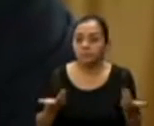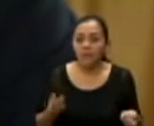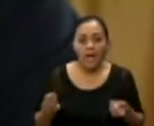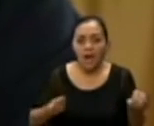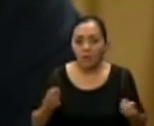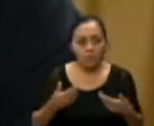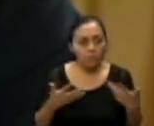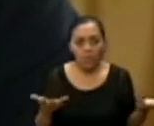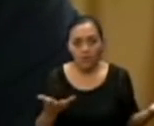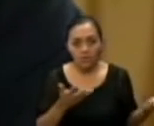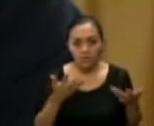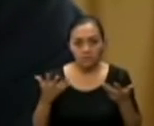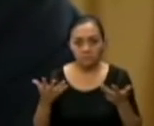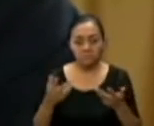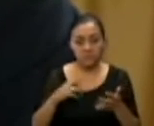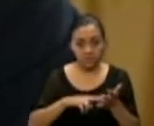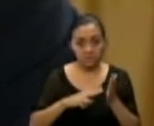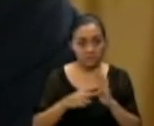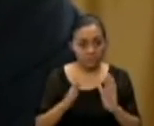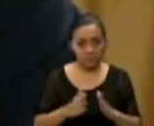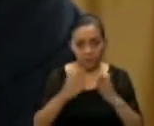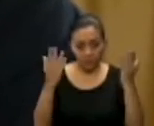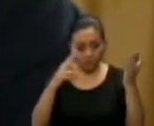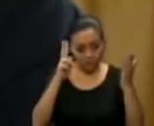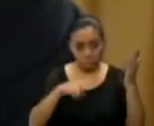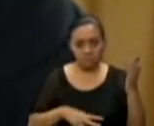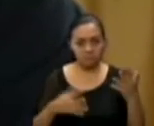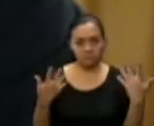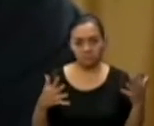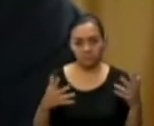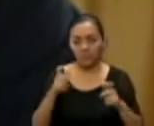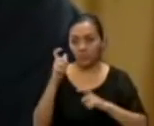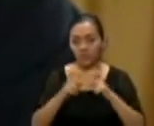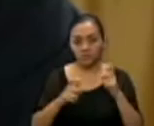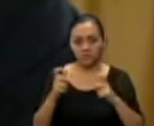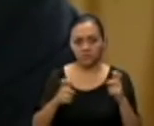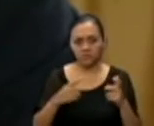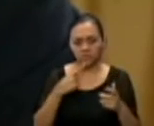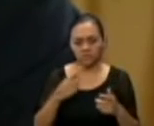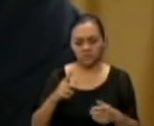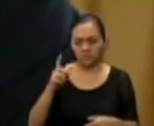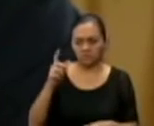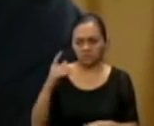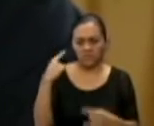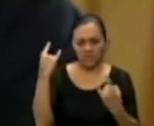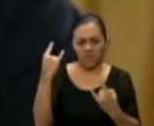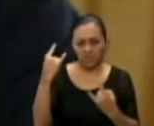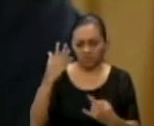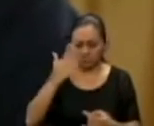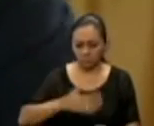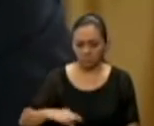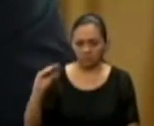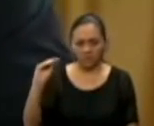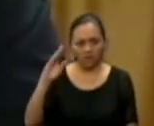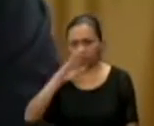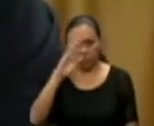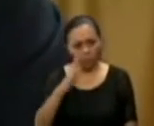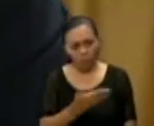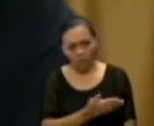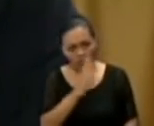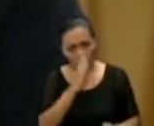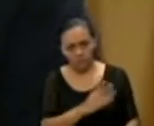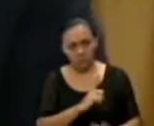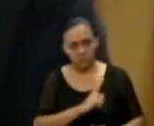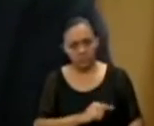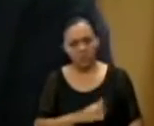ciudadanos pero no eran noticias y la burguesía no se vestía de luto frente esos asesinatos cotidianos por que eran asesinatos ya que no tenía acceso